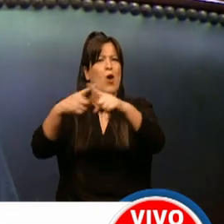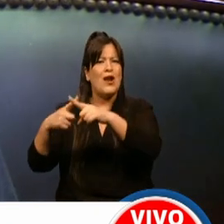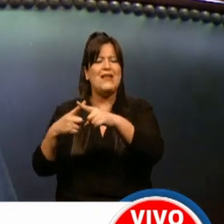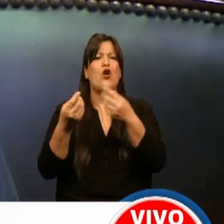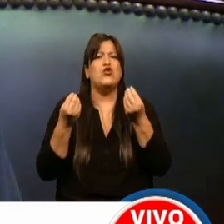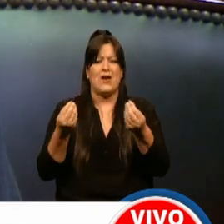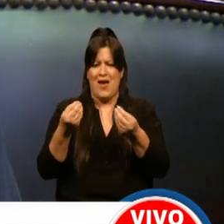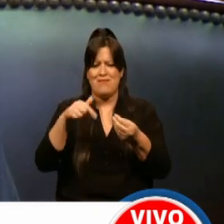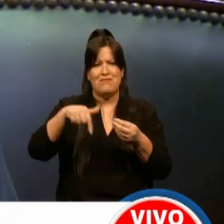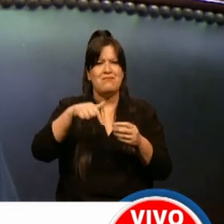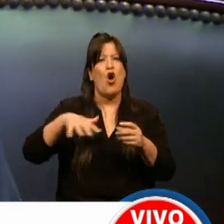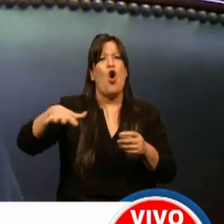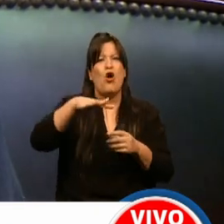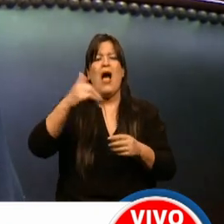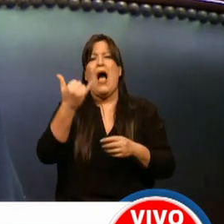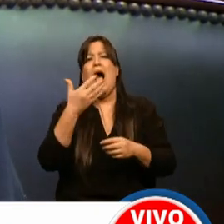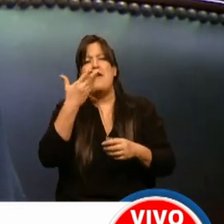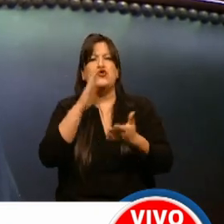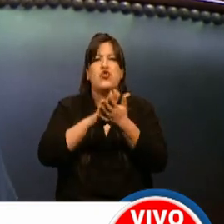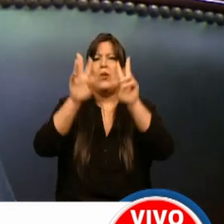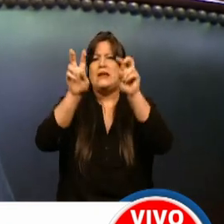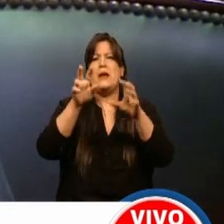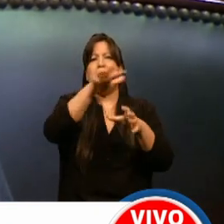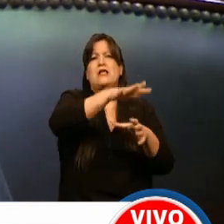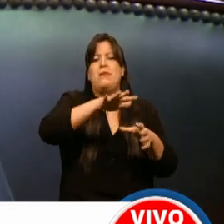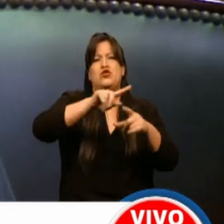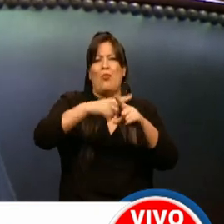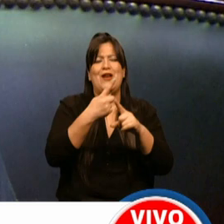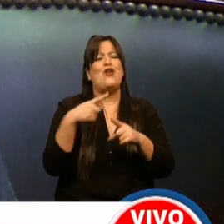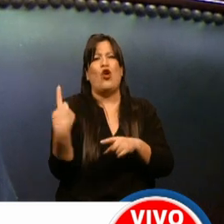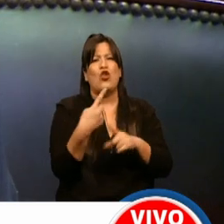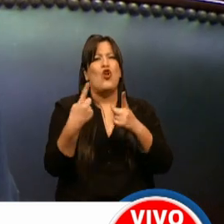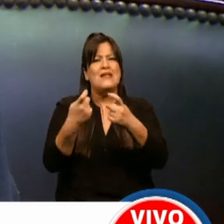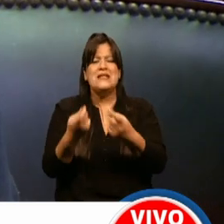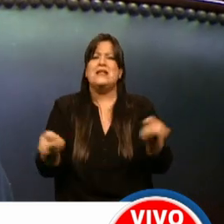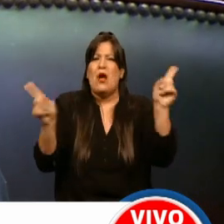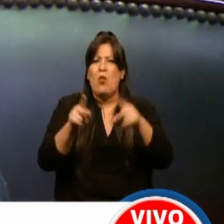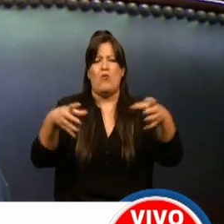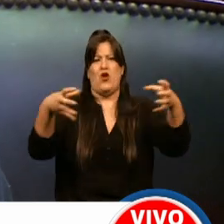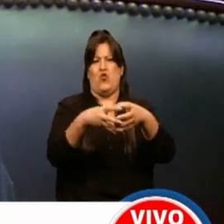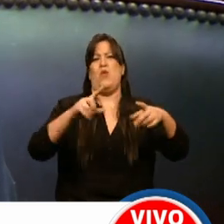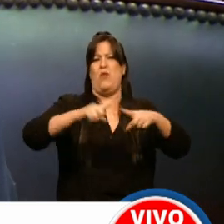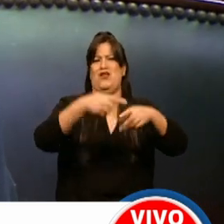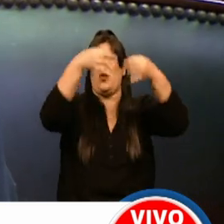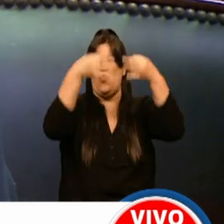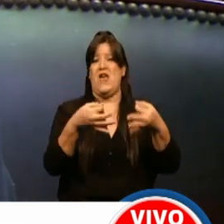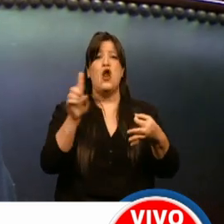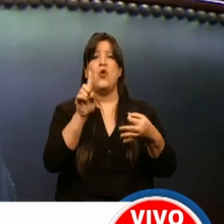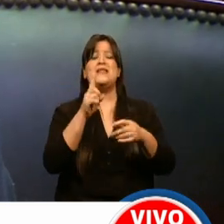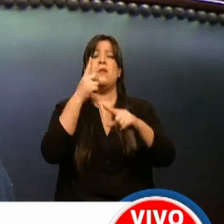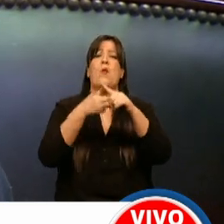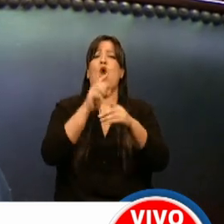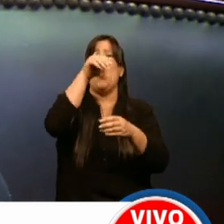contexto en el que se habla mucho de espacios políticos necesitamos volver a tener partidos nosotros votamos no por una